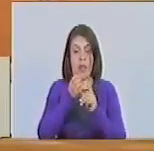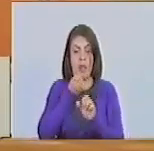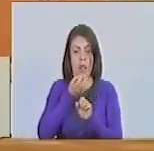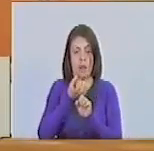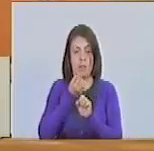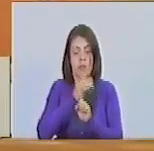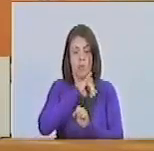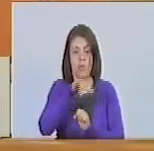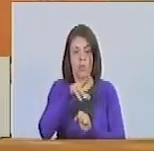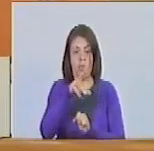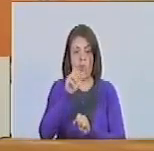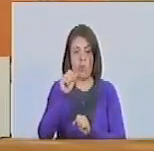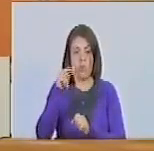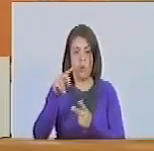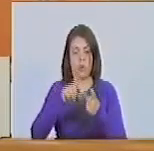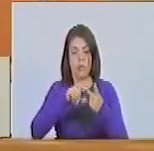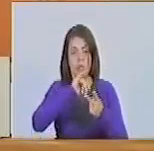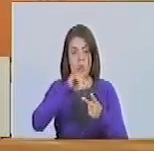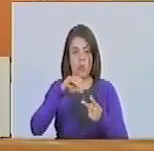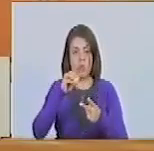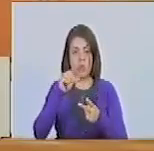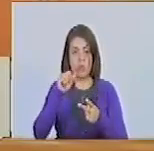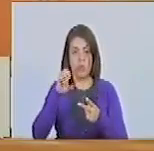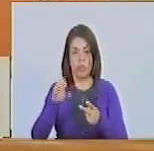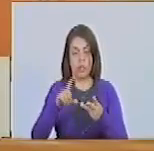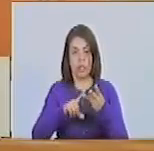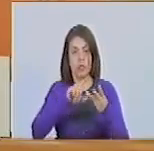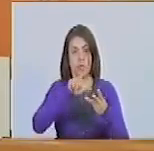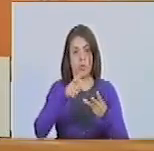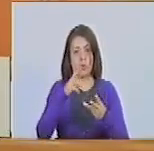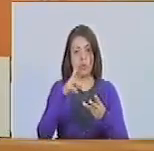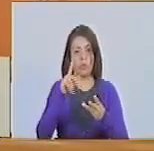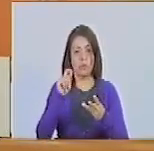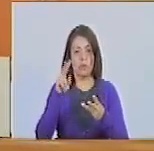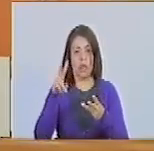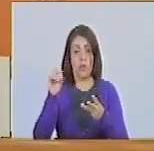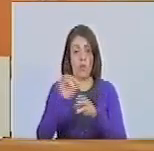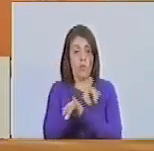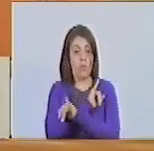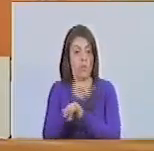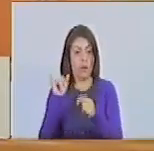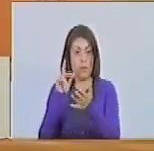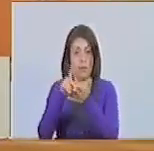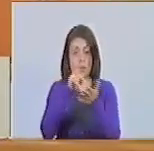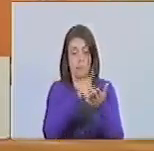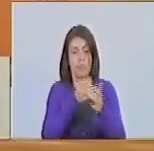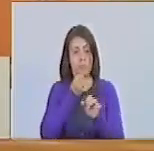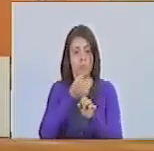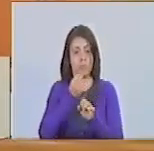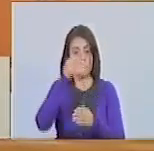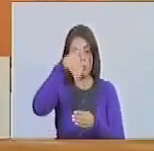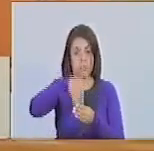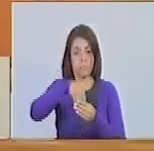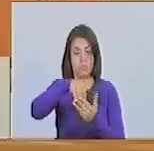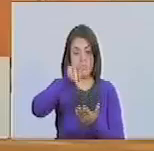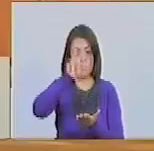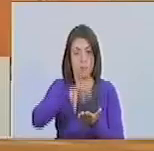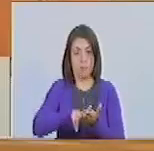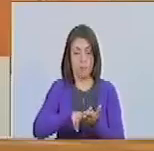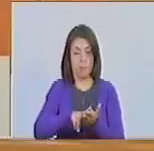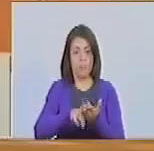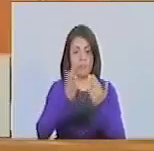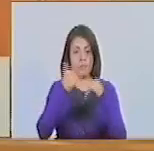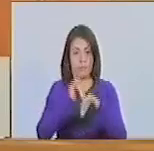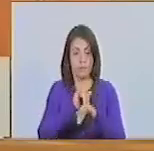los diputados Juan García, José Luis Tali y Gustavo Villapol. Finalizadas las intervenciones y sometido a votación, resultó